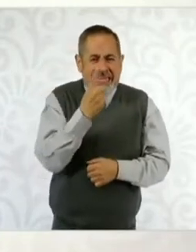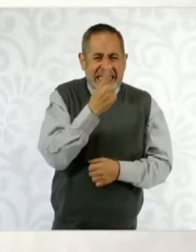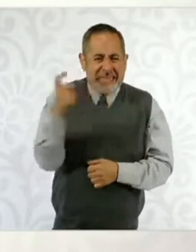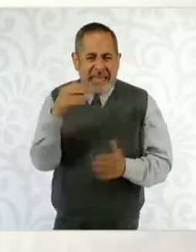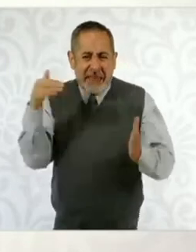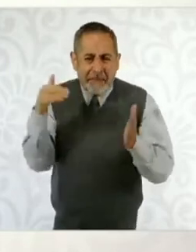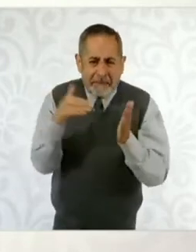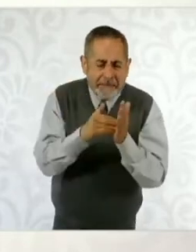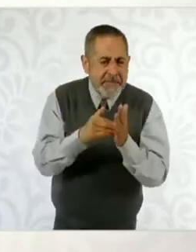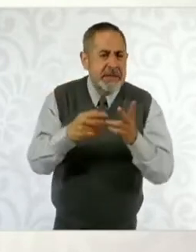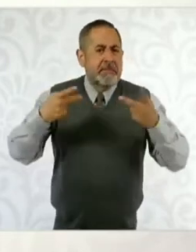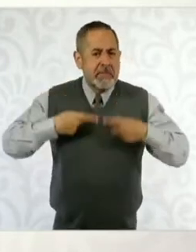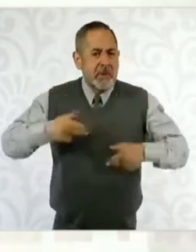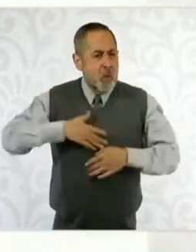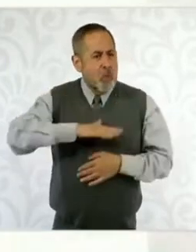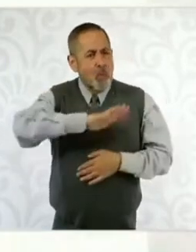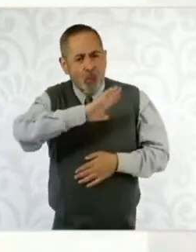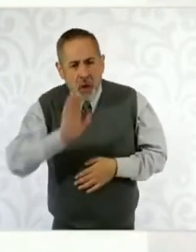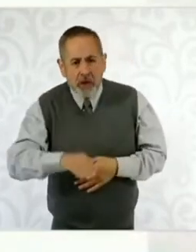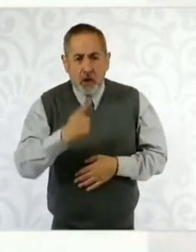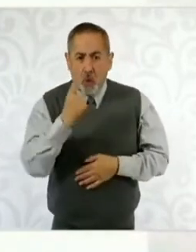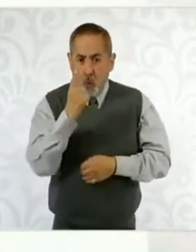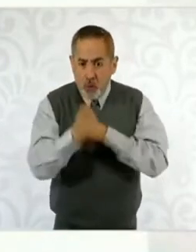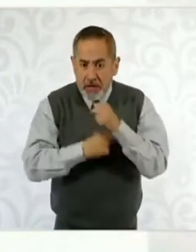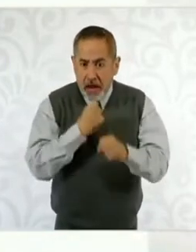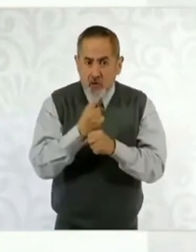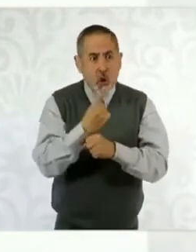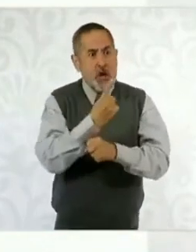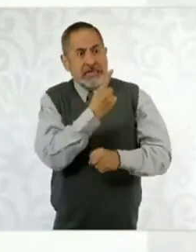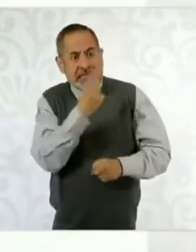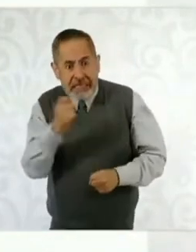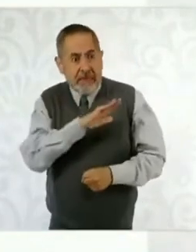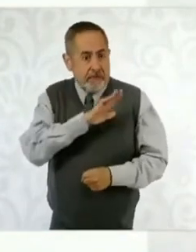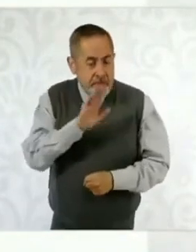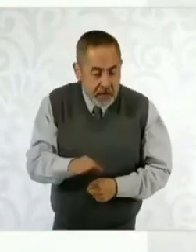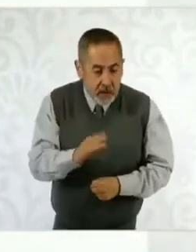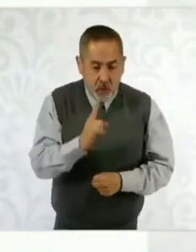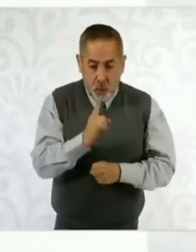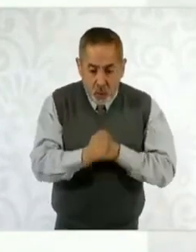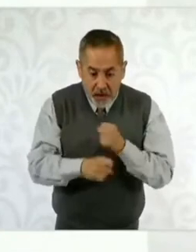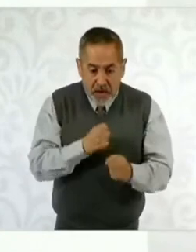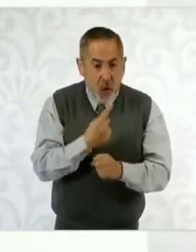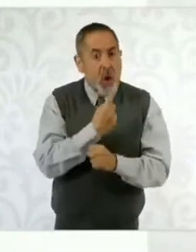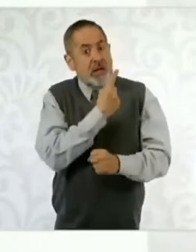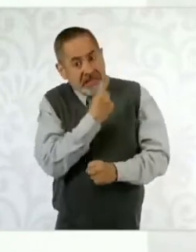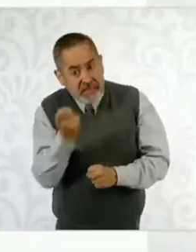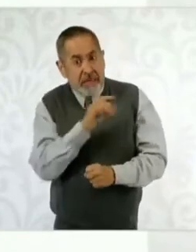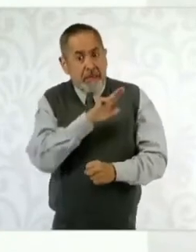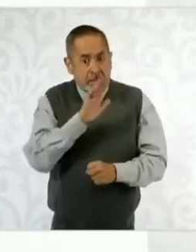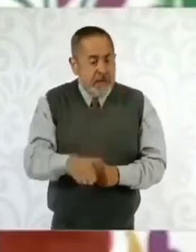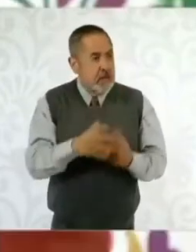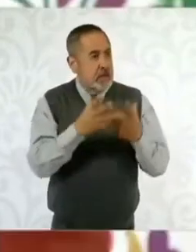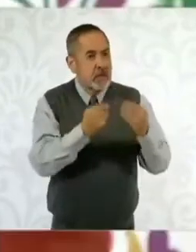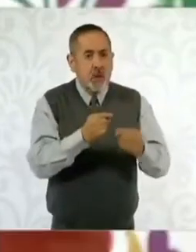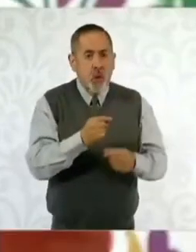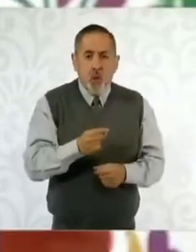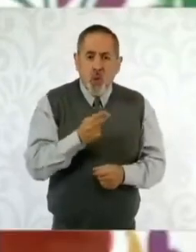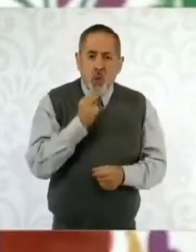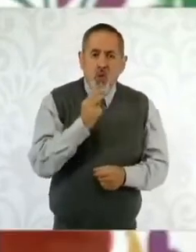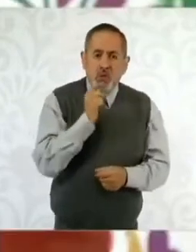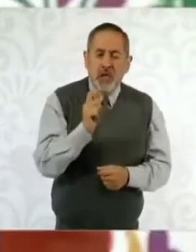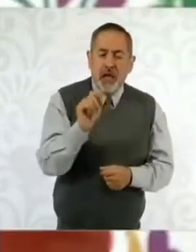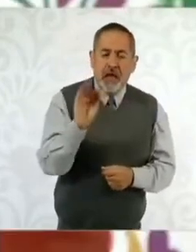de personas al año en el consumo de fentanilo? Que nosotros además tenemos que colaborar con Estados